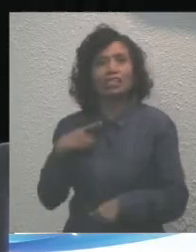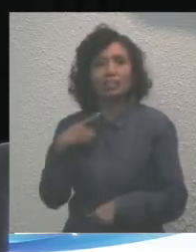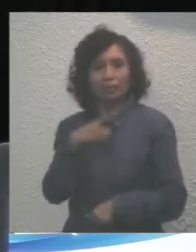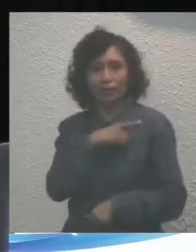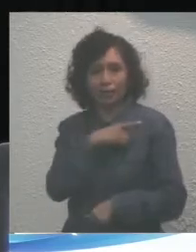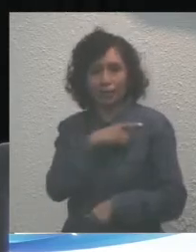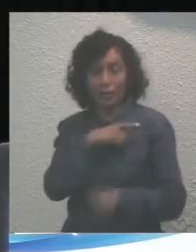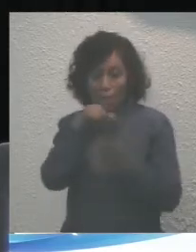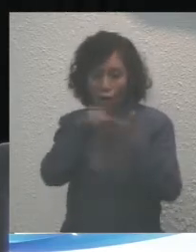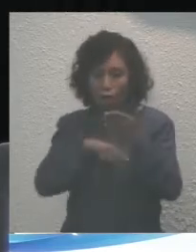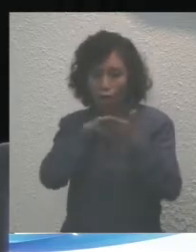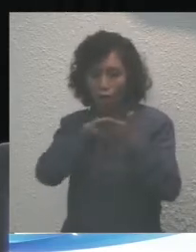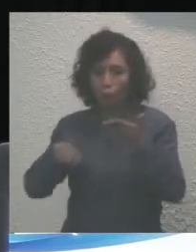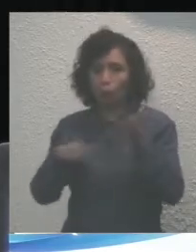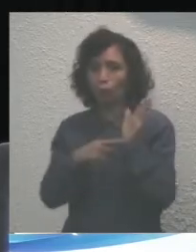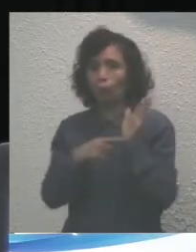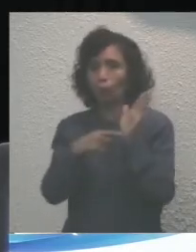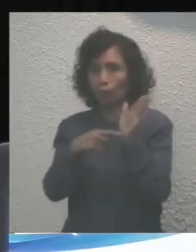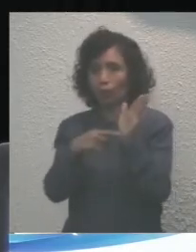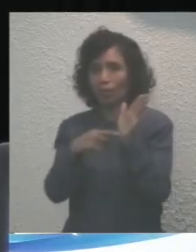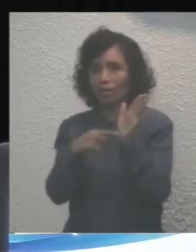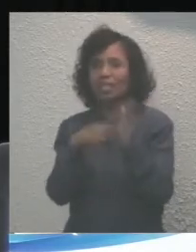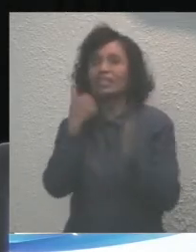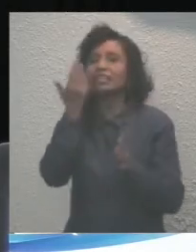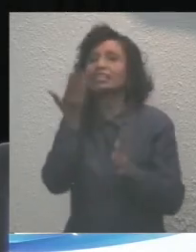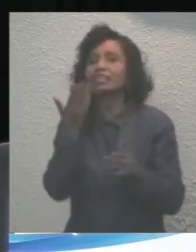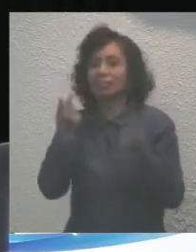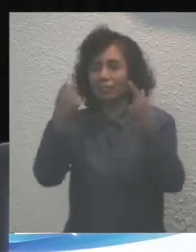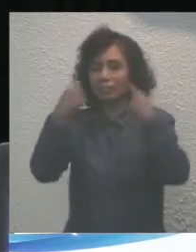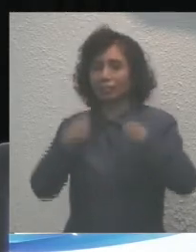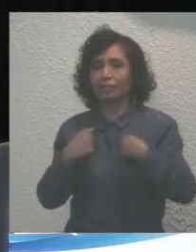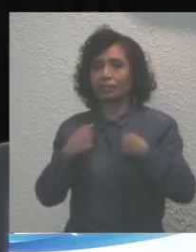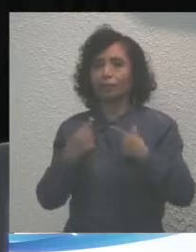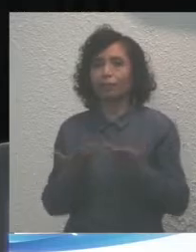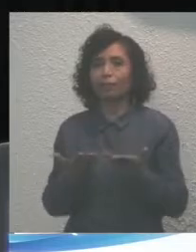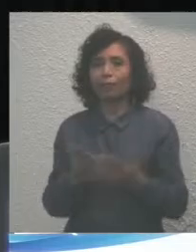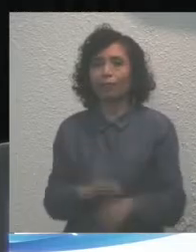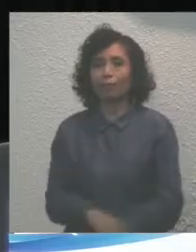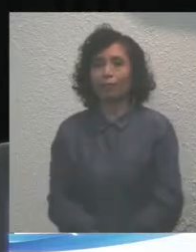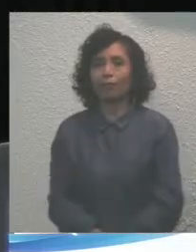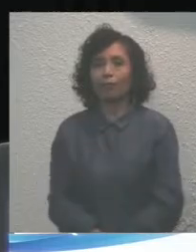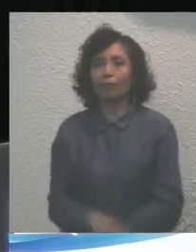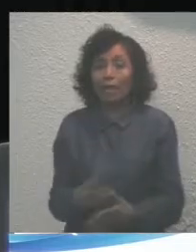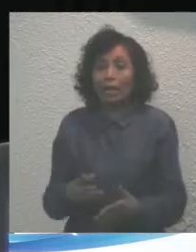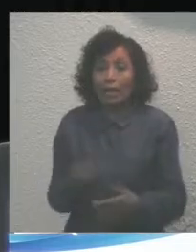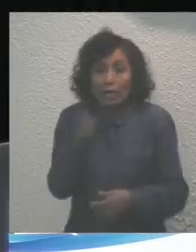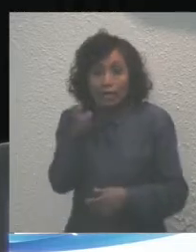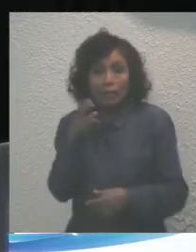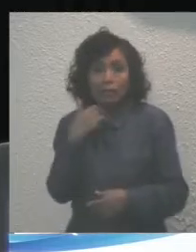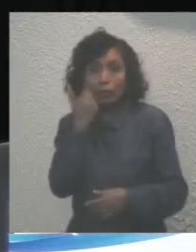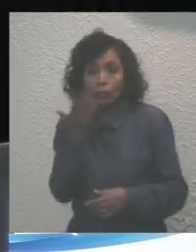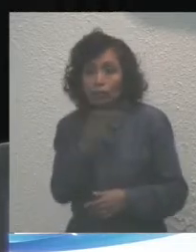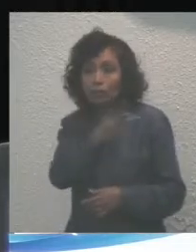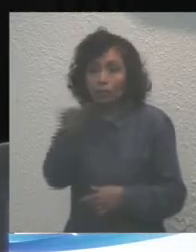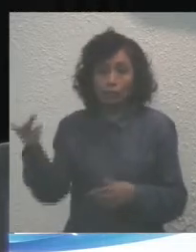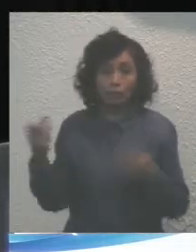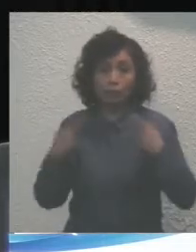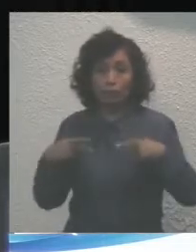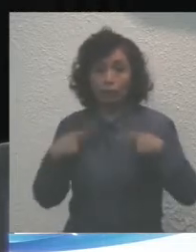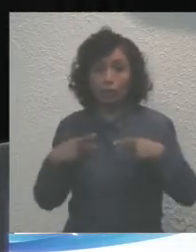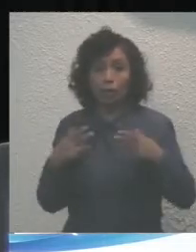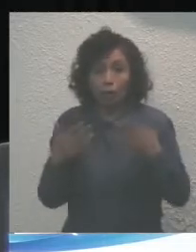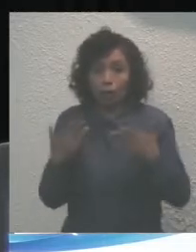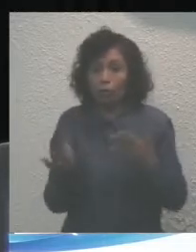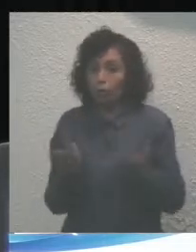el voto popular ha querido imponerme. Es la voluntad ciudadana la que